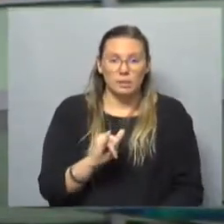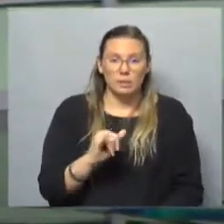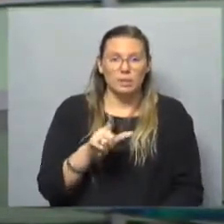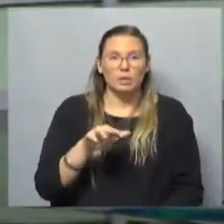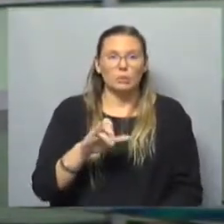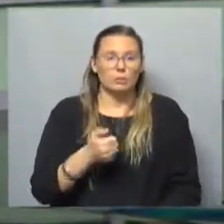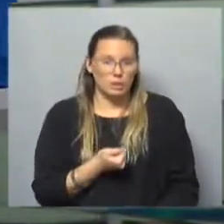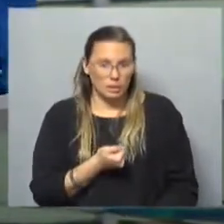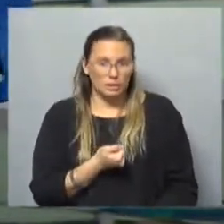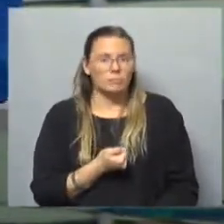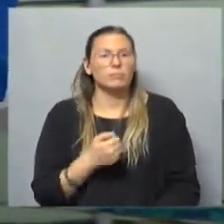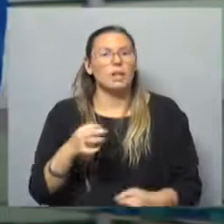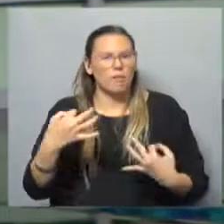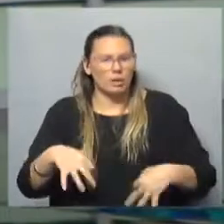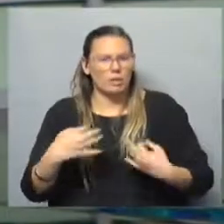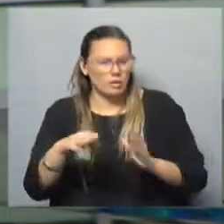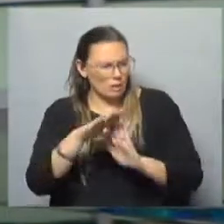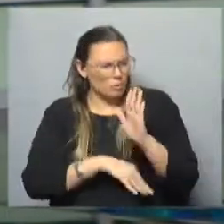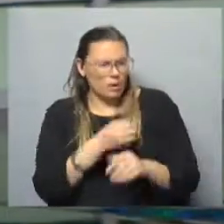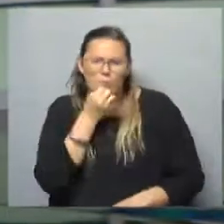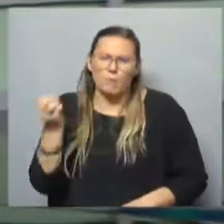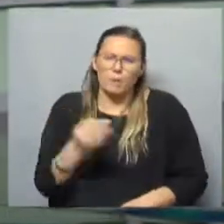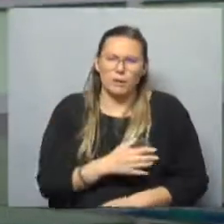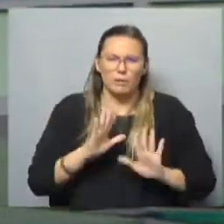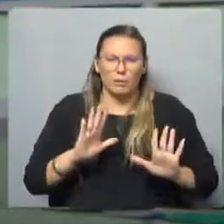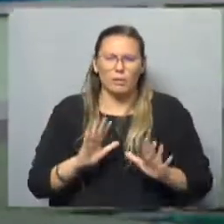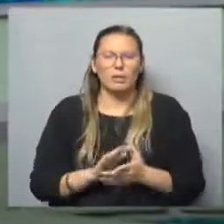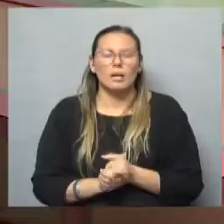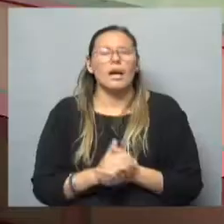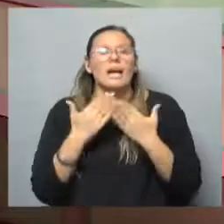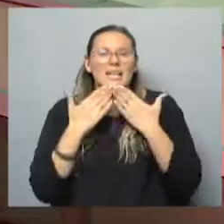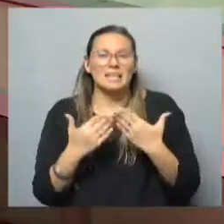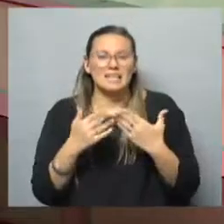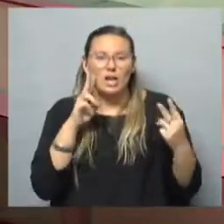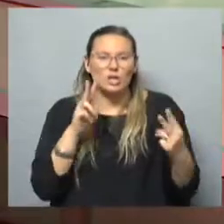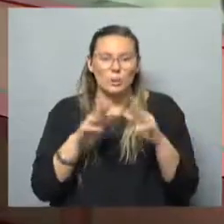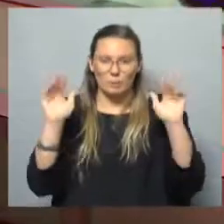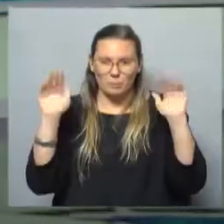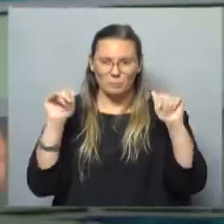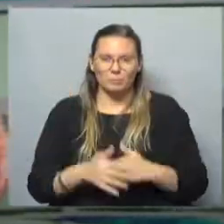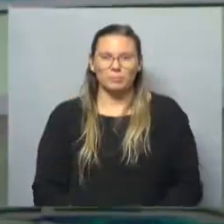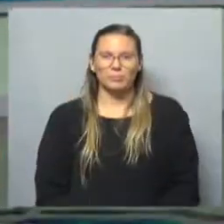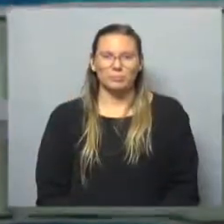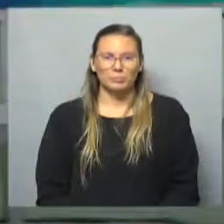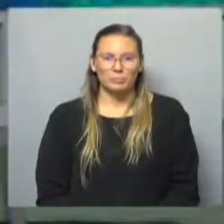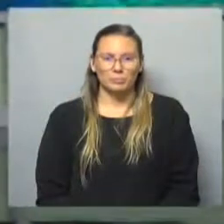Lucía. ¡Ah, divino! Que... ¿no? Cada vez este programa, cada vez más top. Chiquilines, gracias. Muchas gracias. Nos vemos nosotros. Chau, chau. Chau.